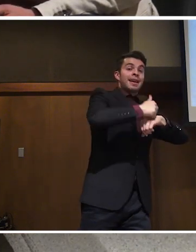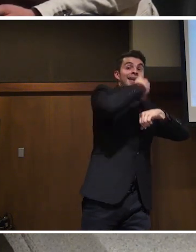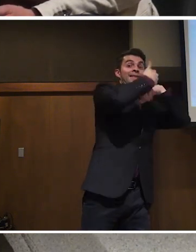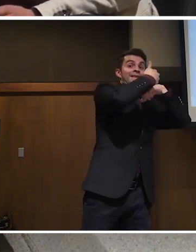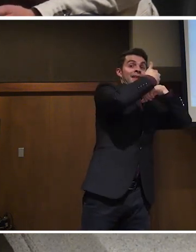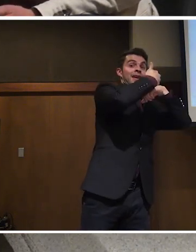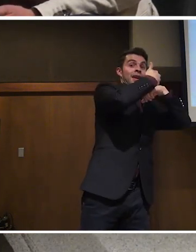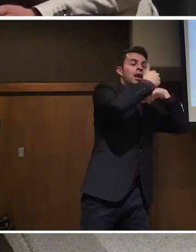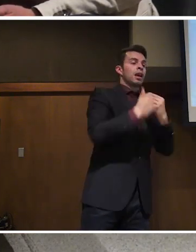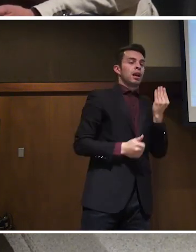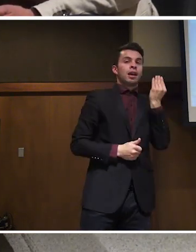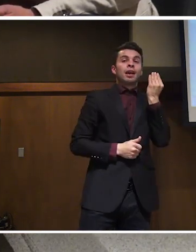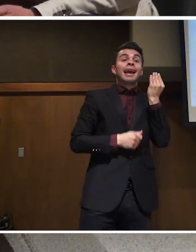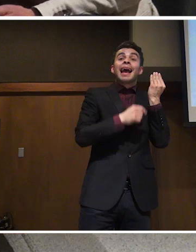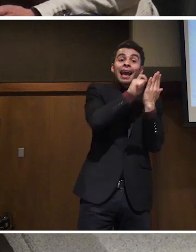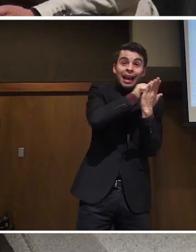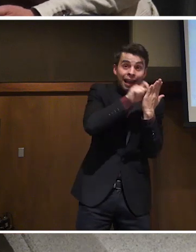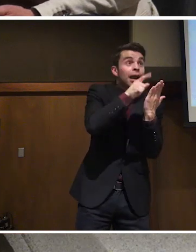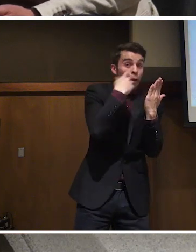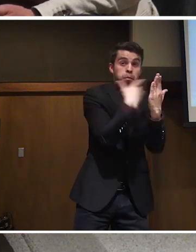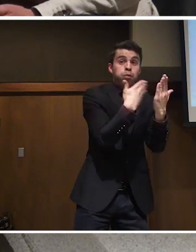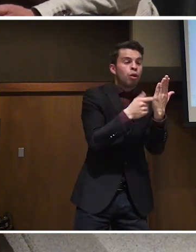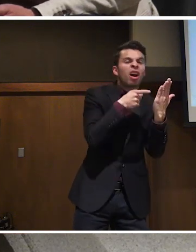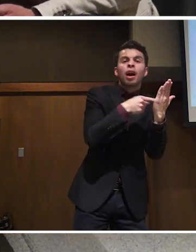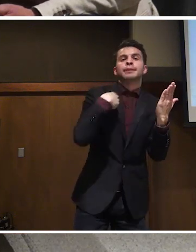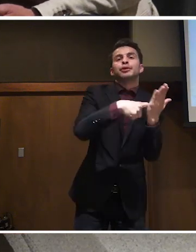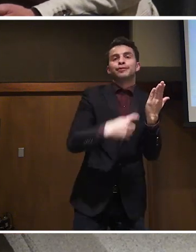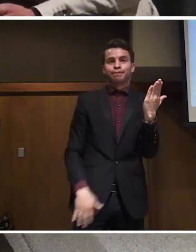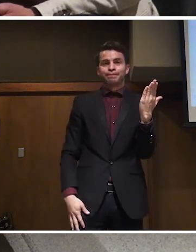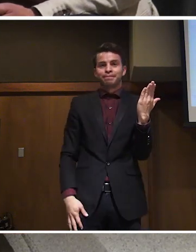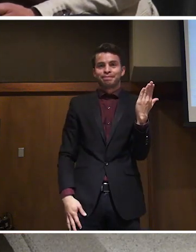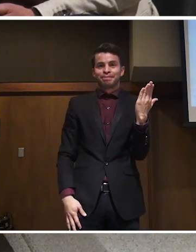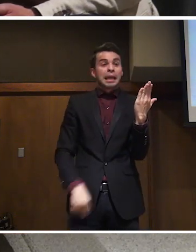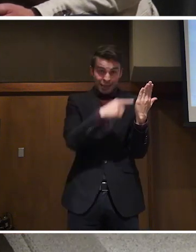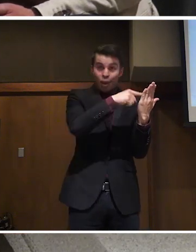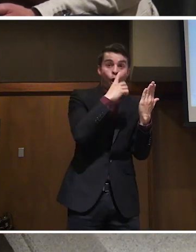en el idioma de las autoridades. Ya en el siglo XX aparecieron